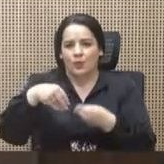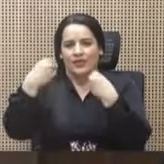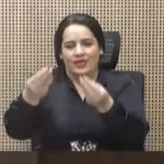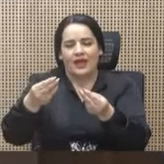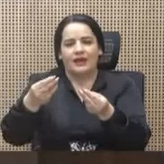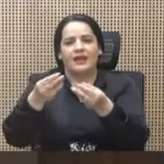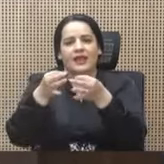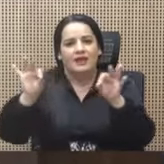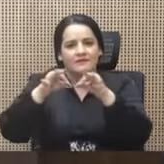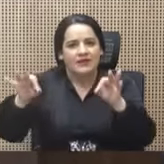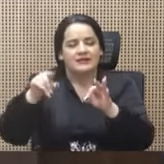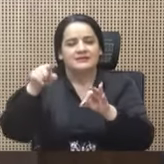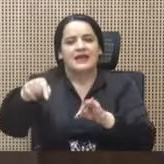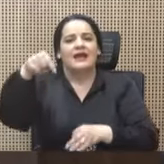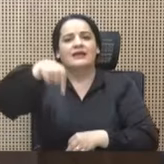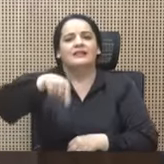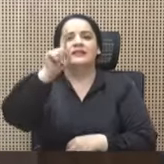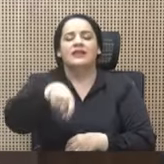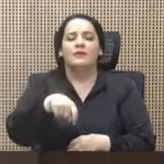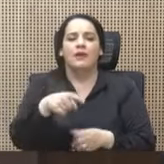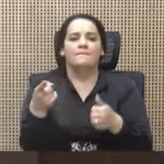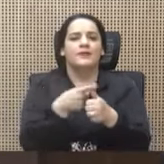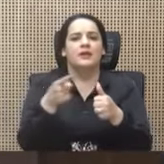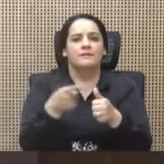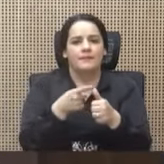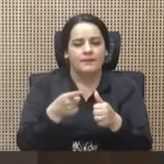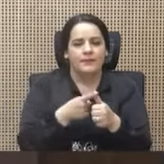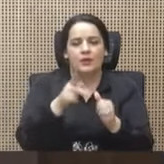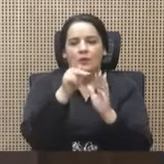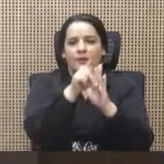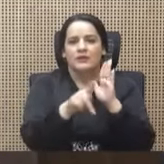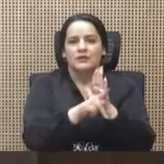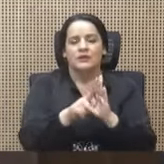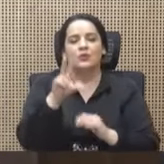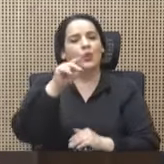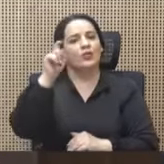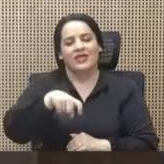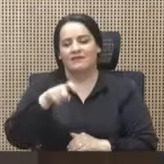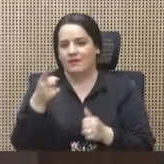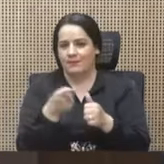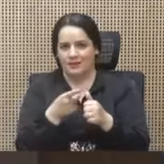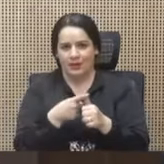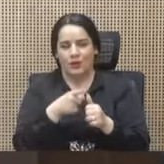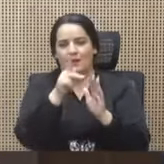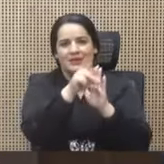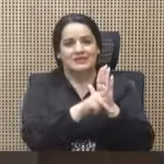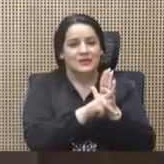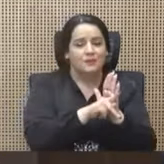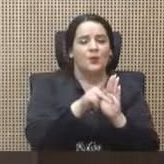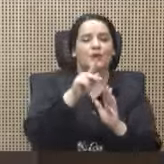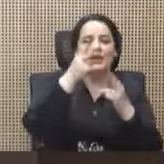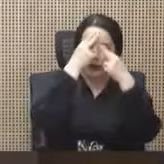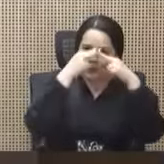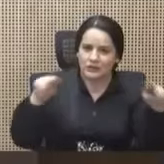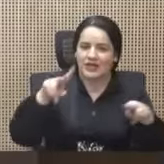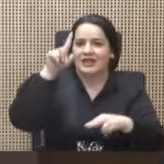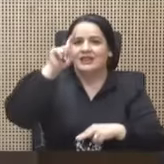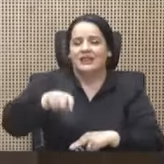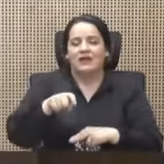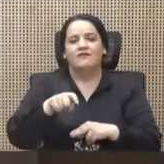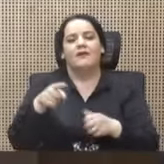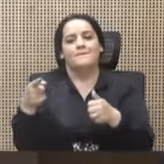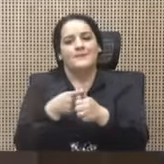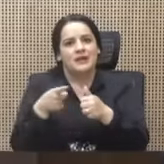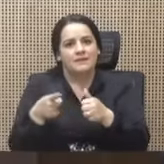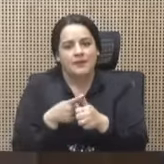frase, aquí tiene que privar el principio, no debe de privar el principio de inocencia, debe privar, resguardar a los